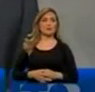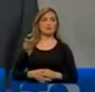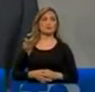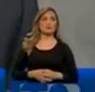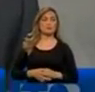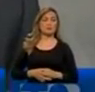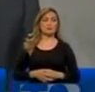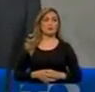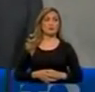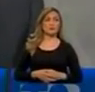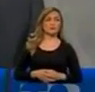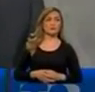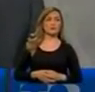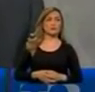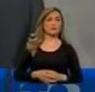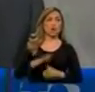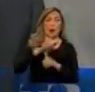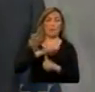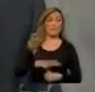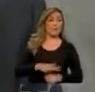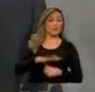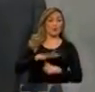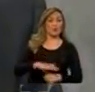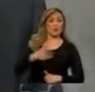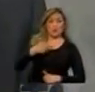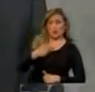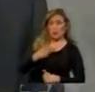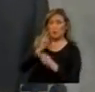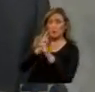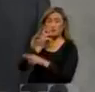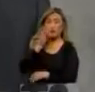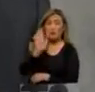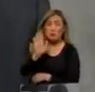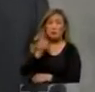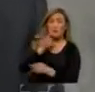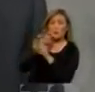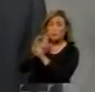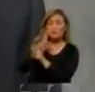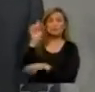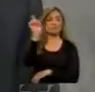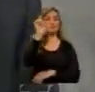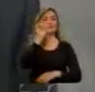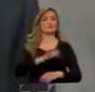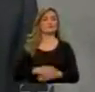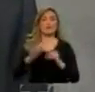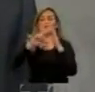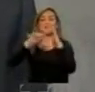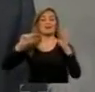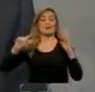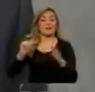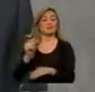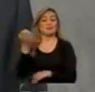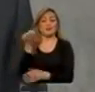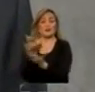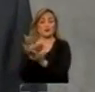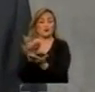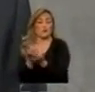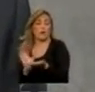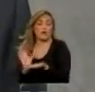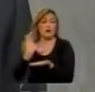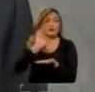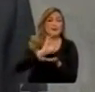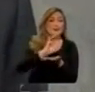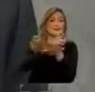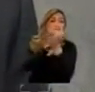voy a responder. A presiones no voy a responder. Si Finanzas no nos da los recursos